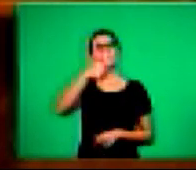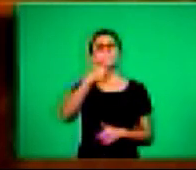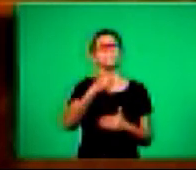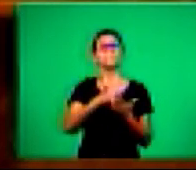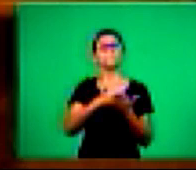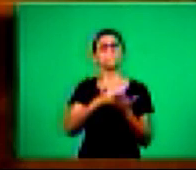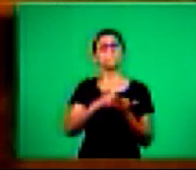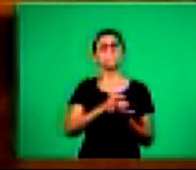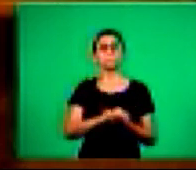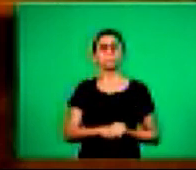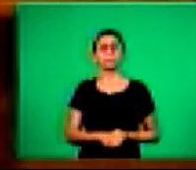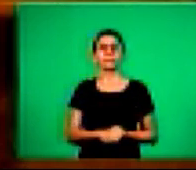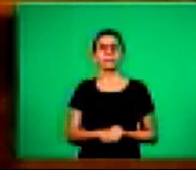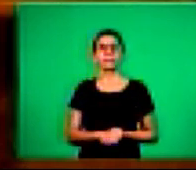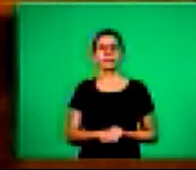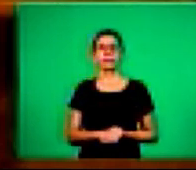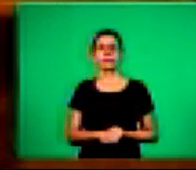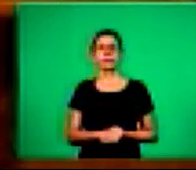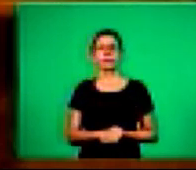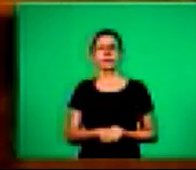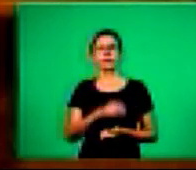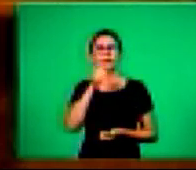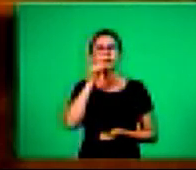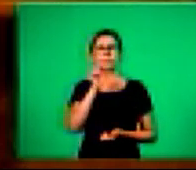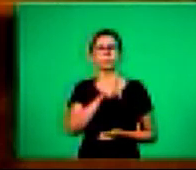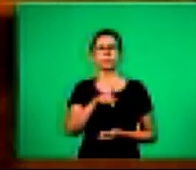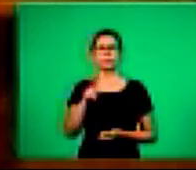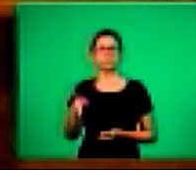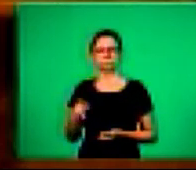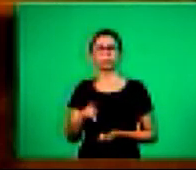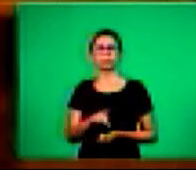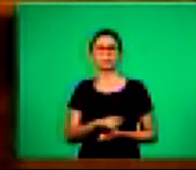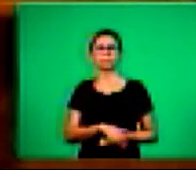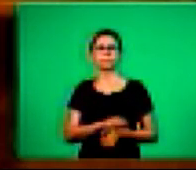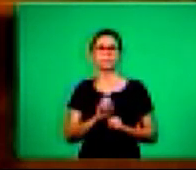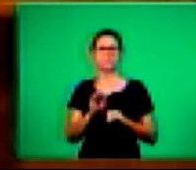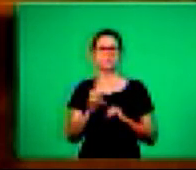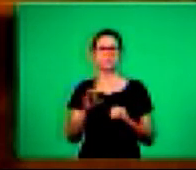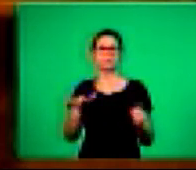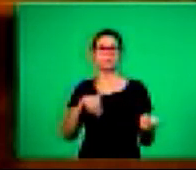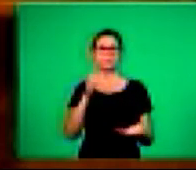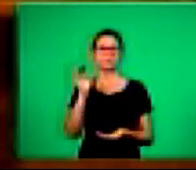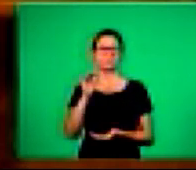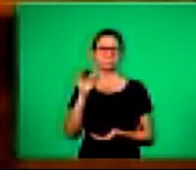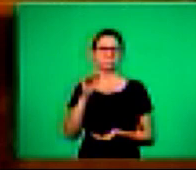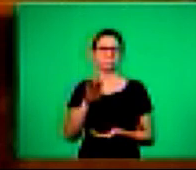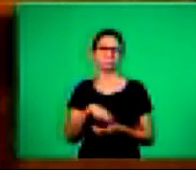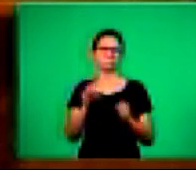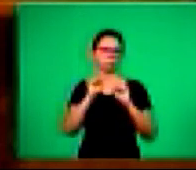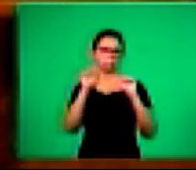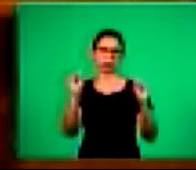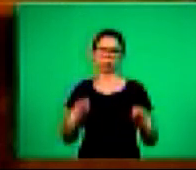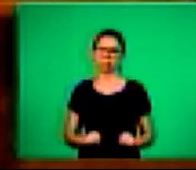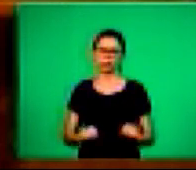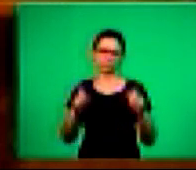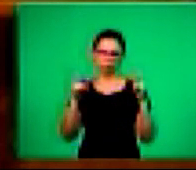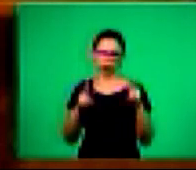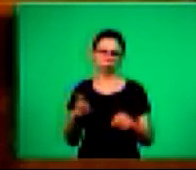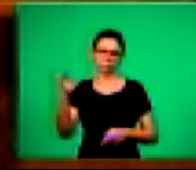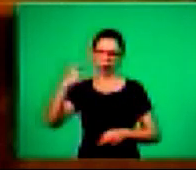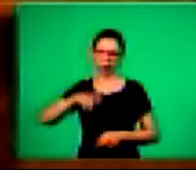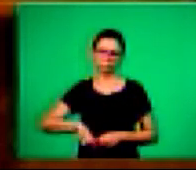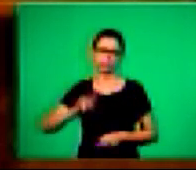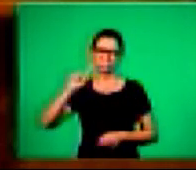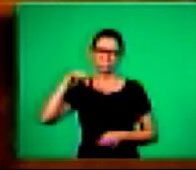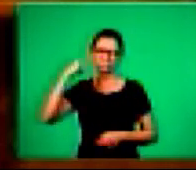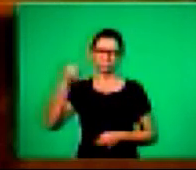tendremos la primera aula que será dada por la profesora será transmitida por la profesora en el mismo sistema